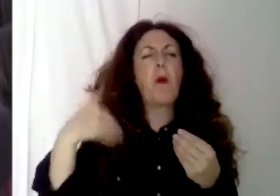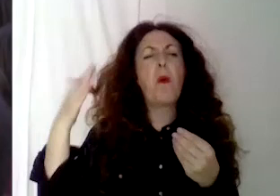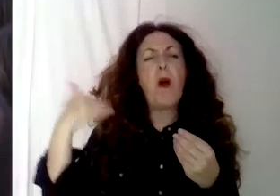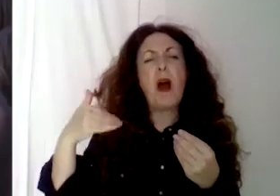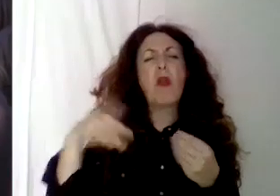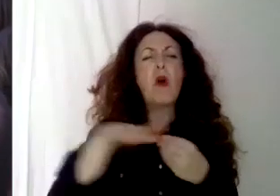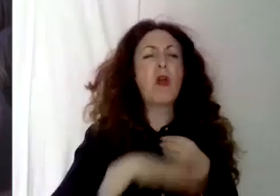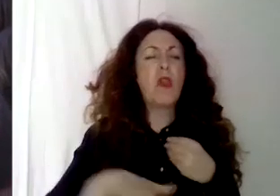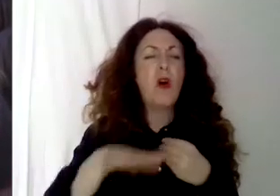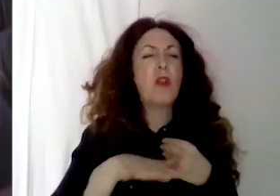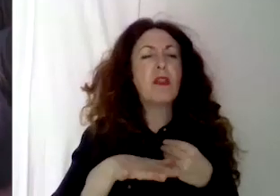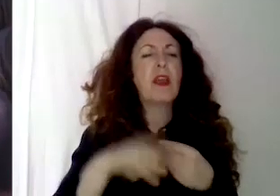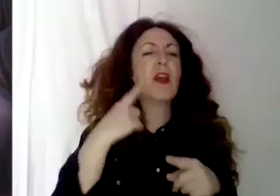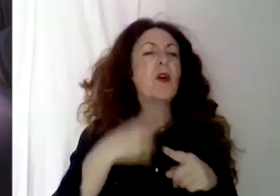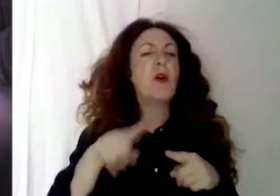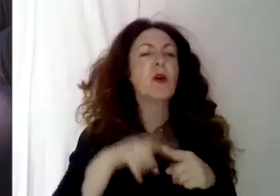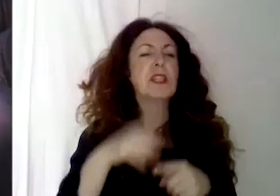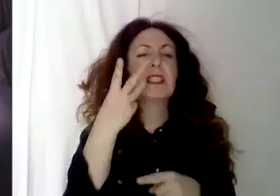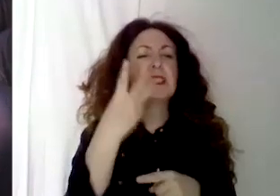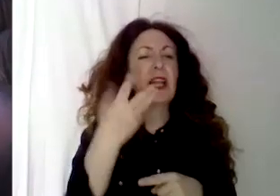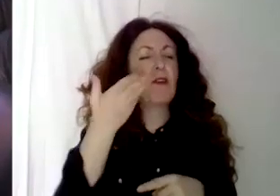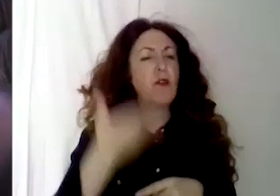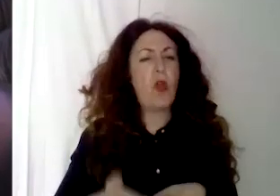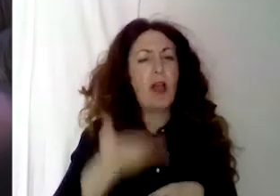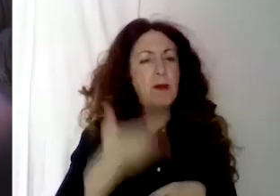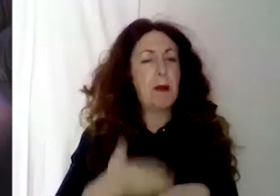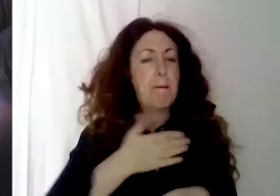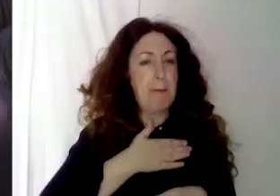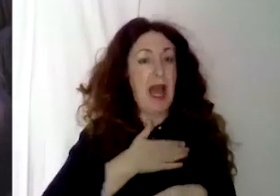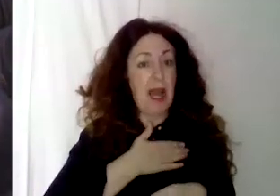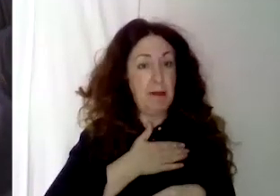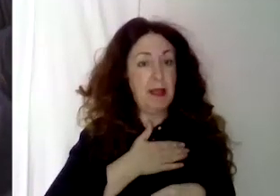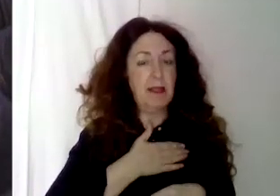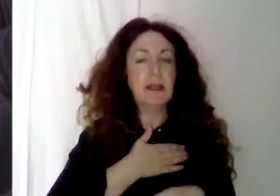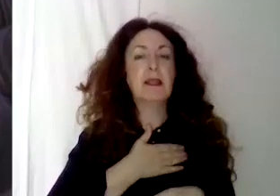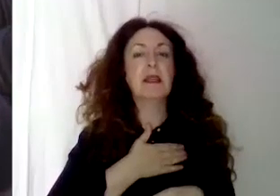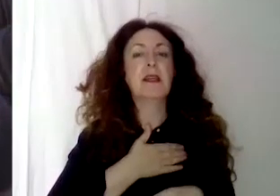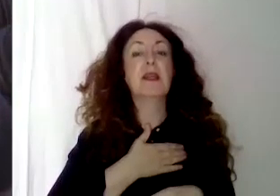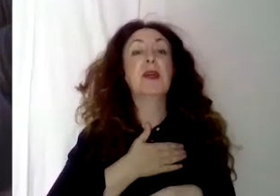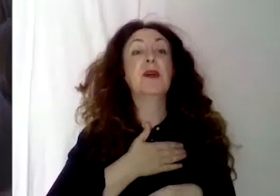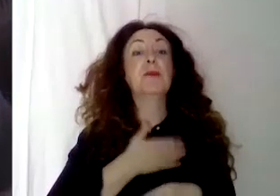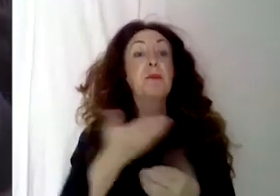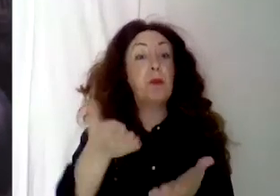que consideraba fundamentales para mí hacer antes de que muriera.